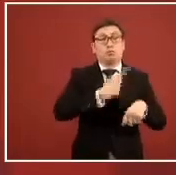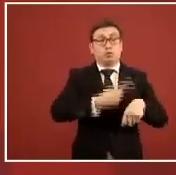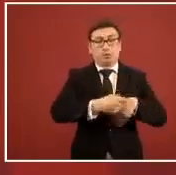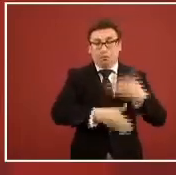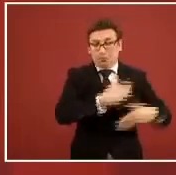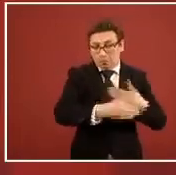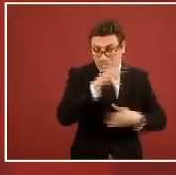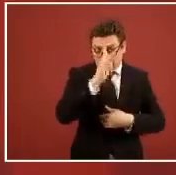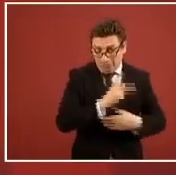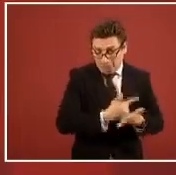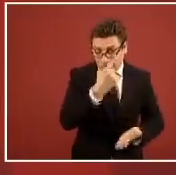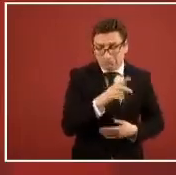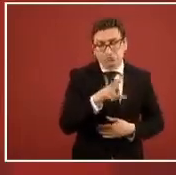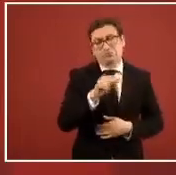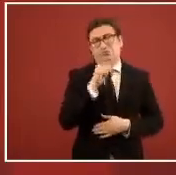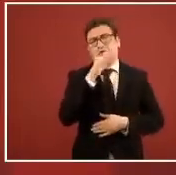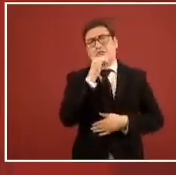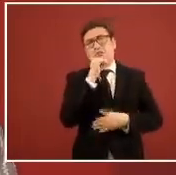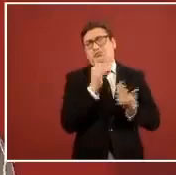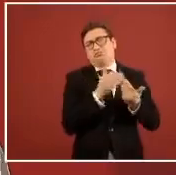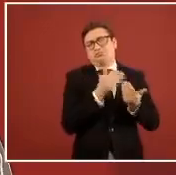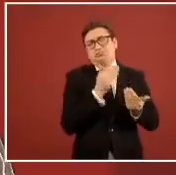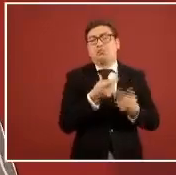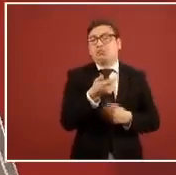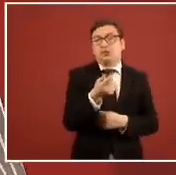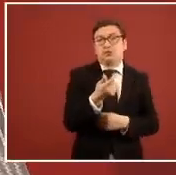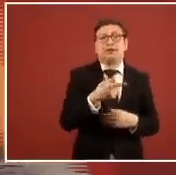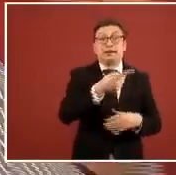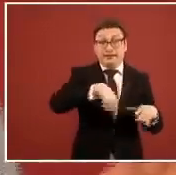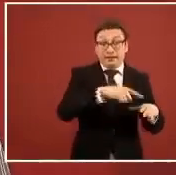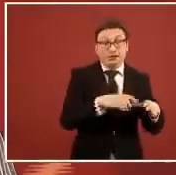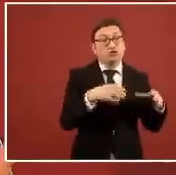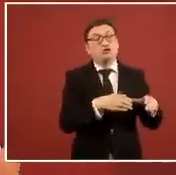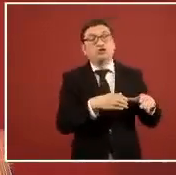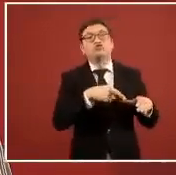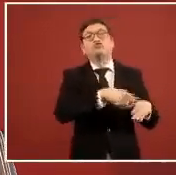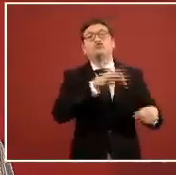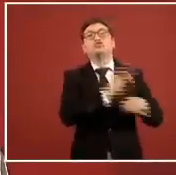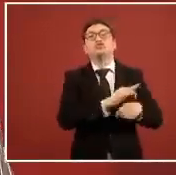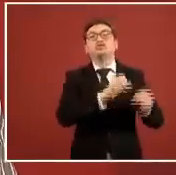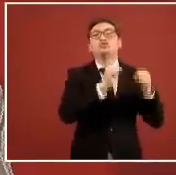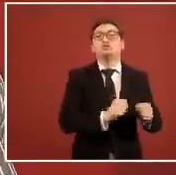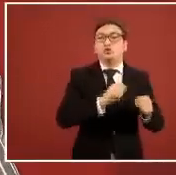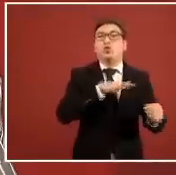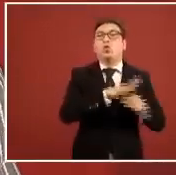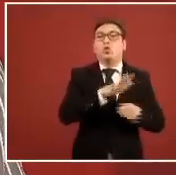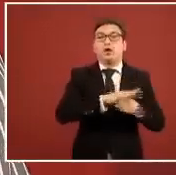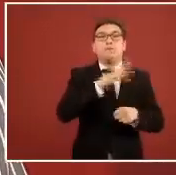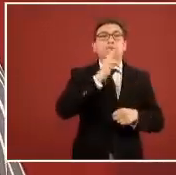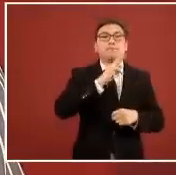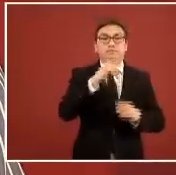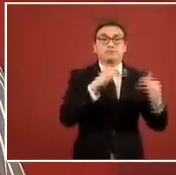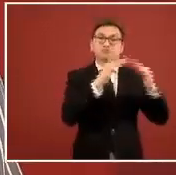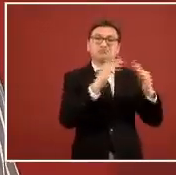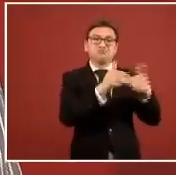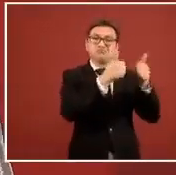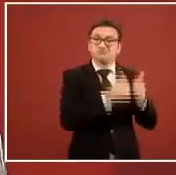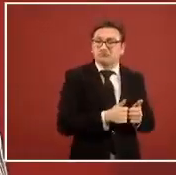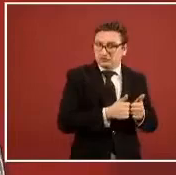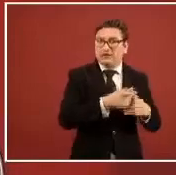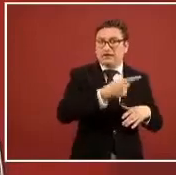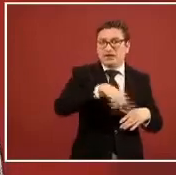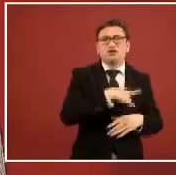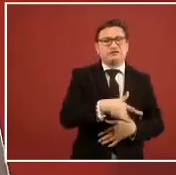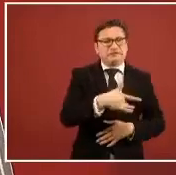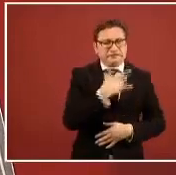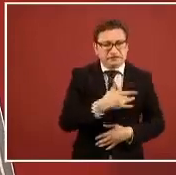bajo que, como una medida de seguridad para ellas mismas y para todos los demás, conviene que no salgan de su casa, que si tienen